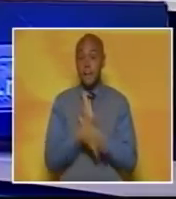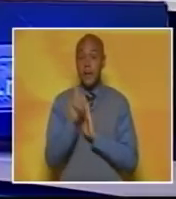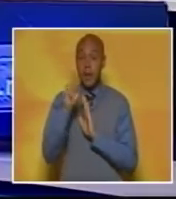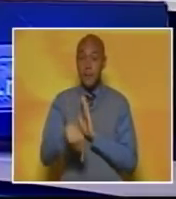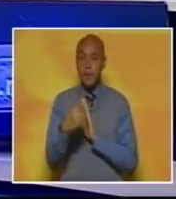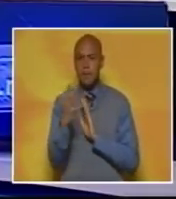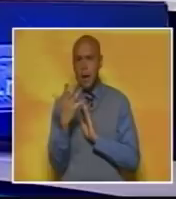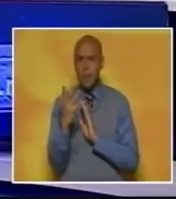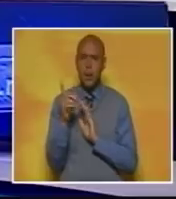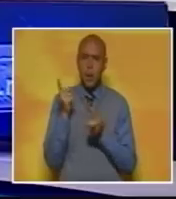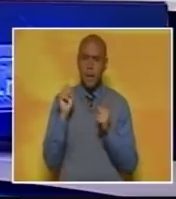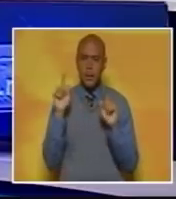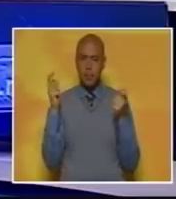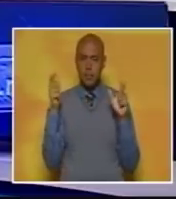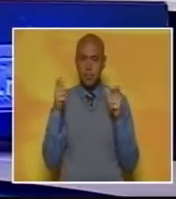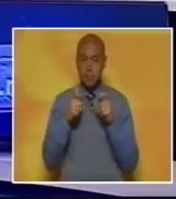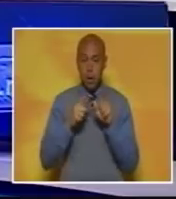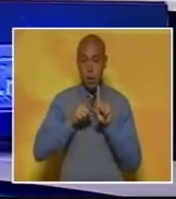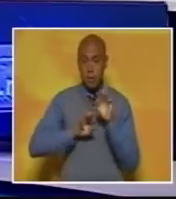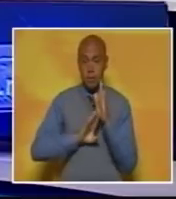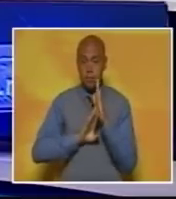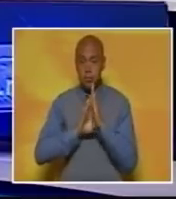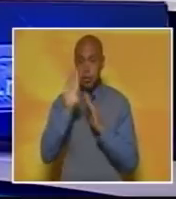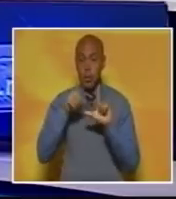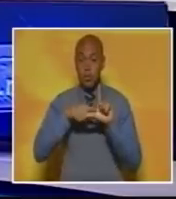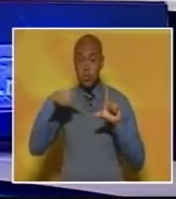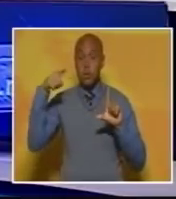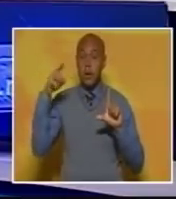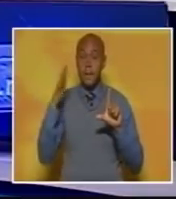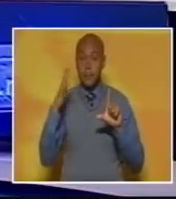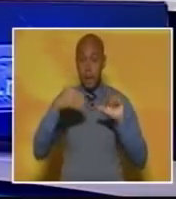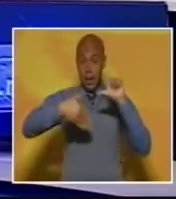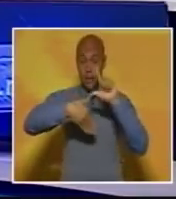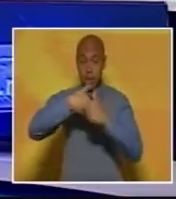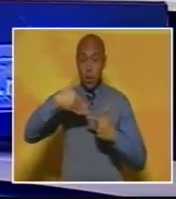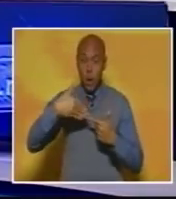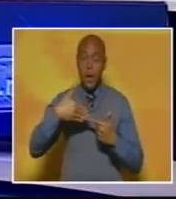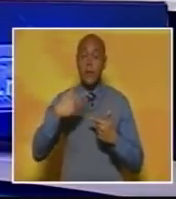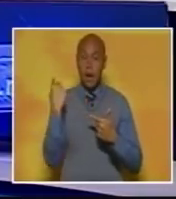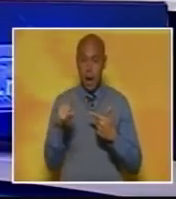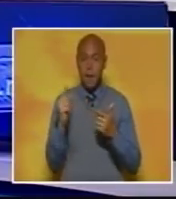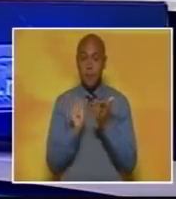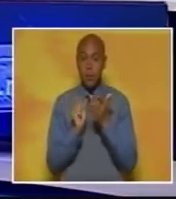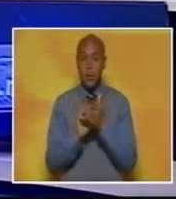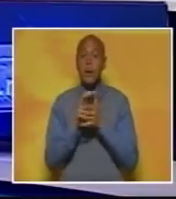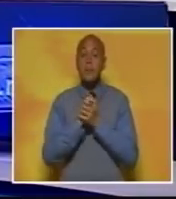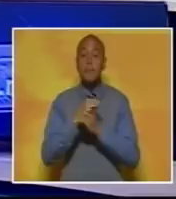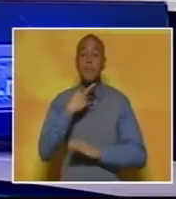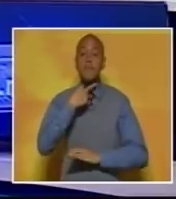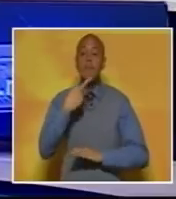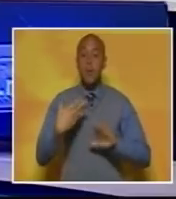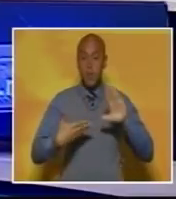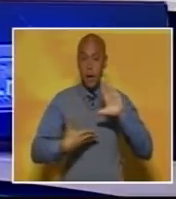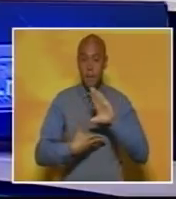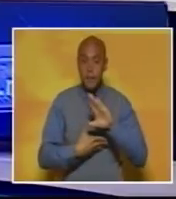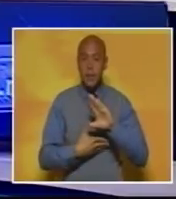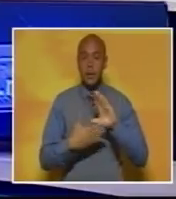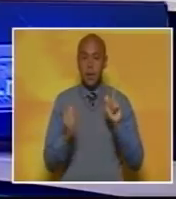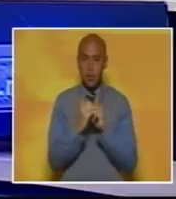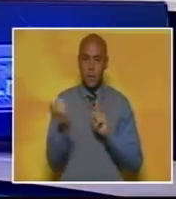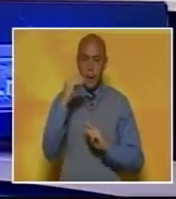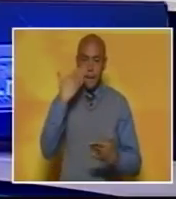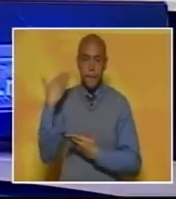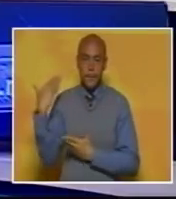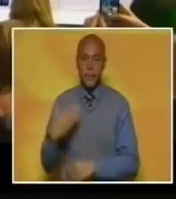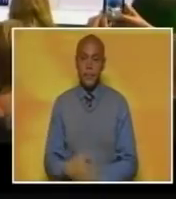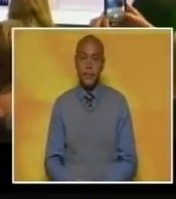percibe una desaceleración en el crecimiento y la región latinoamericana no queda atrás. Laura Sepúlveda de La Voz de América tiene los detalles.